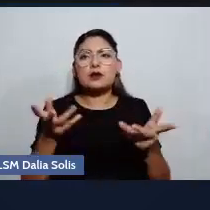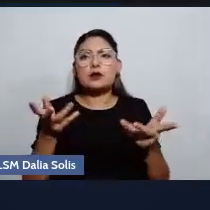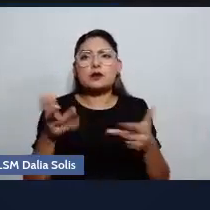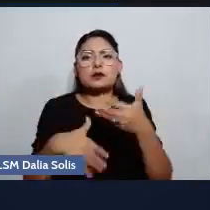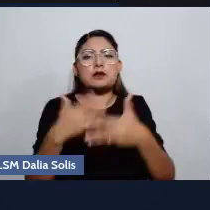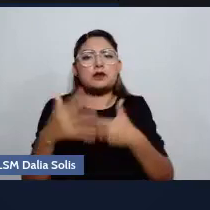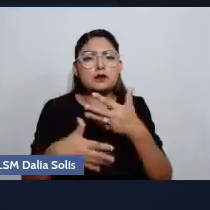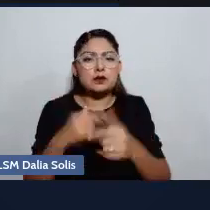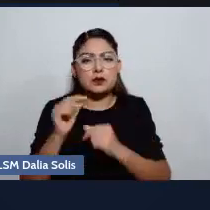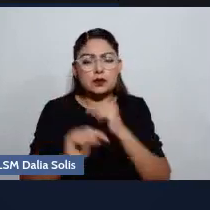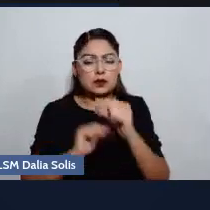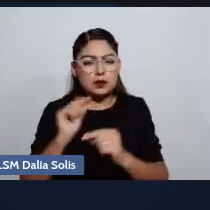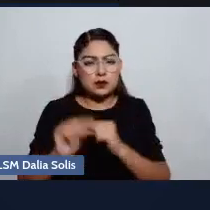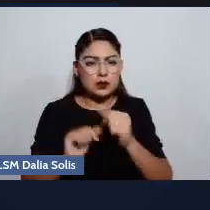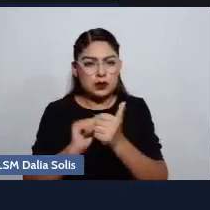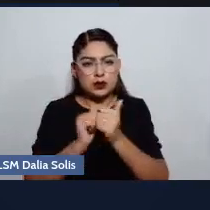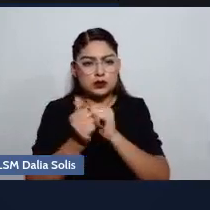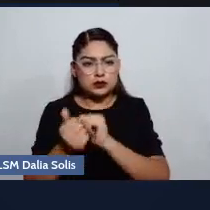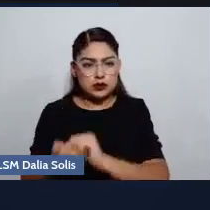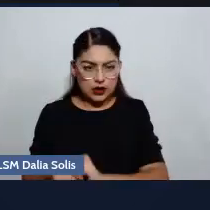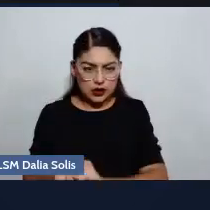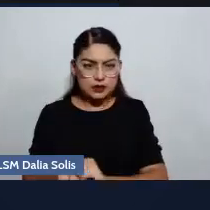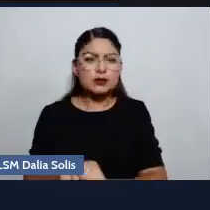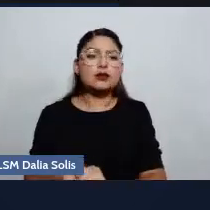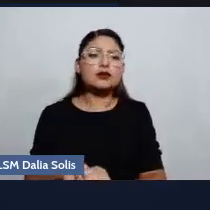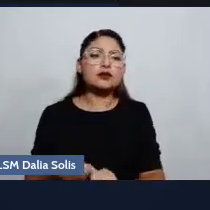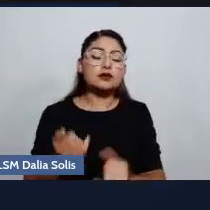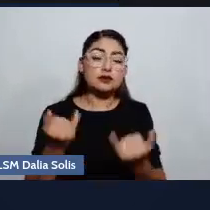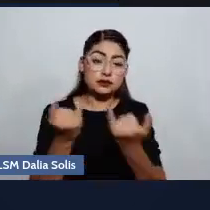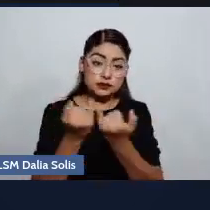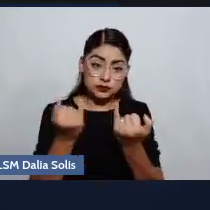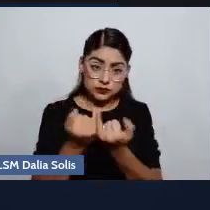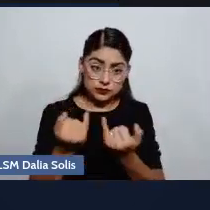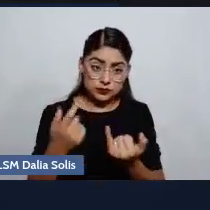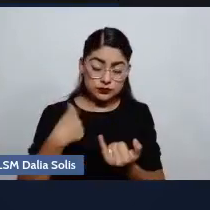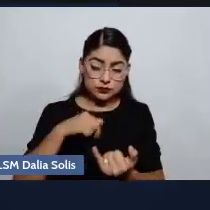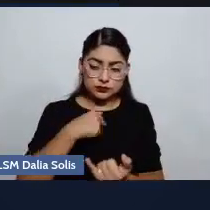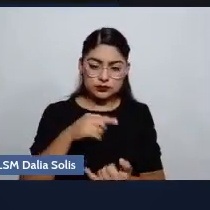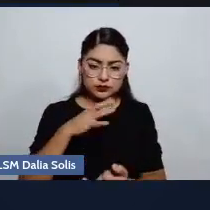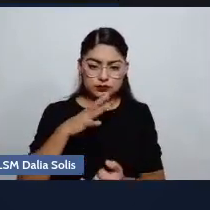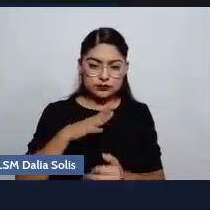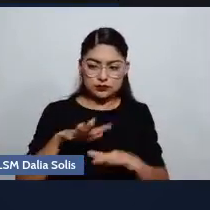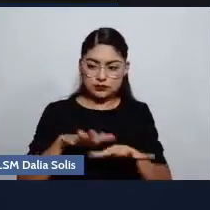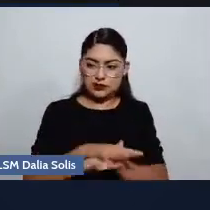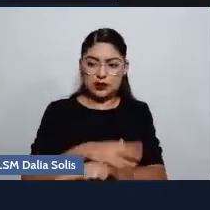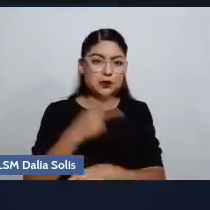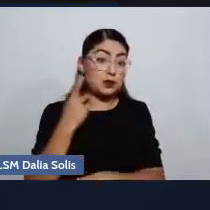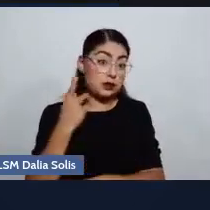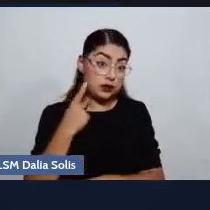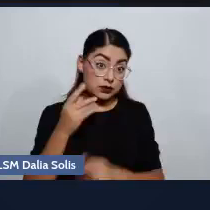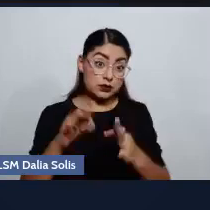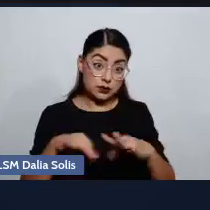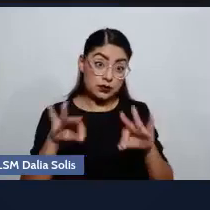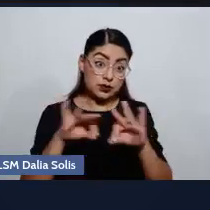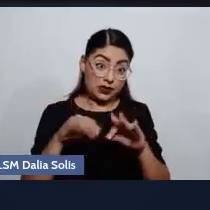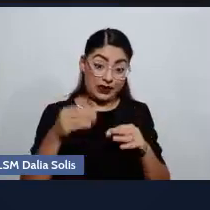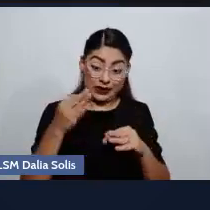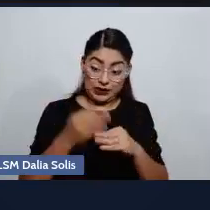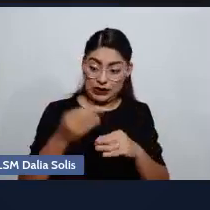qué pasa, ¿no? También estamos atravesando por un cambio político muy fuerte. Este año decidimos presidente, decidimos